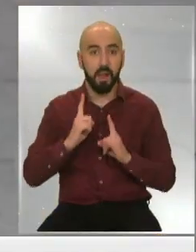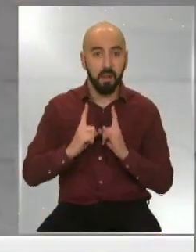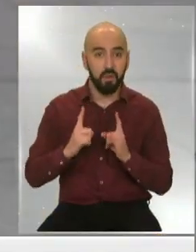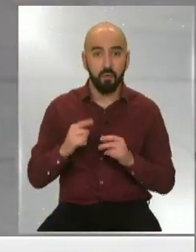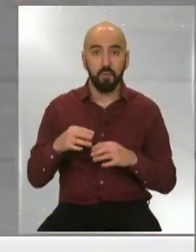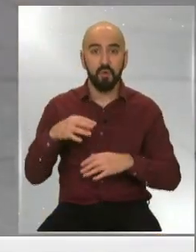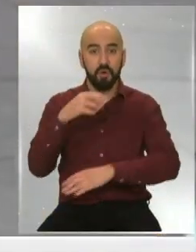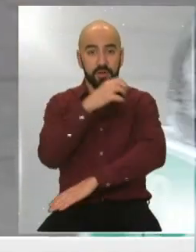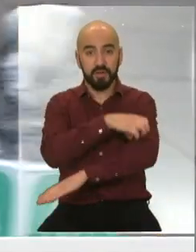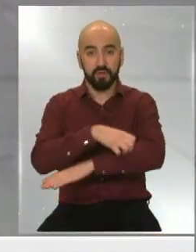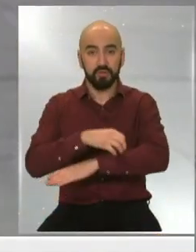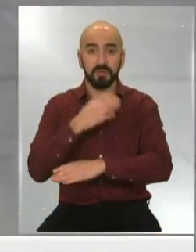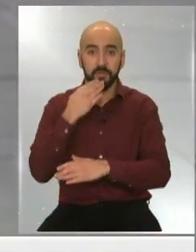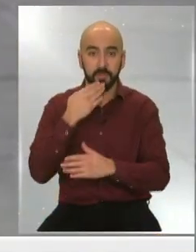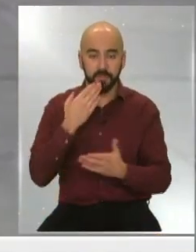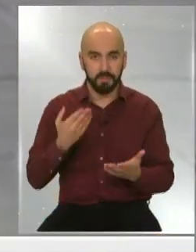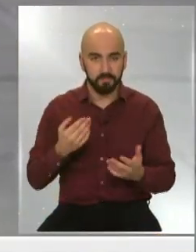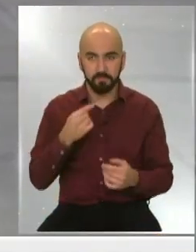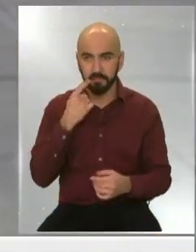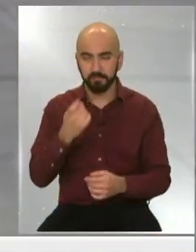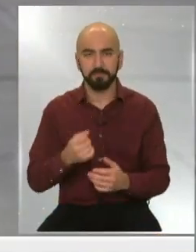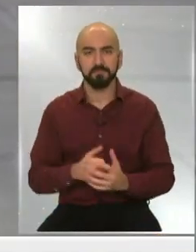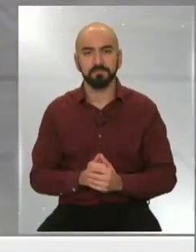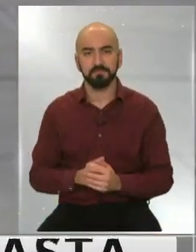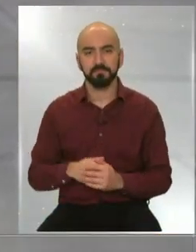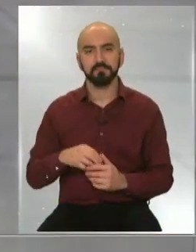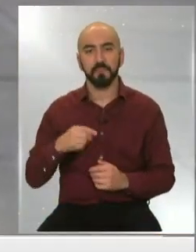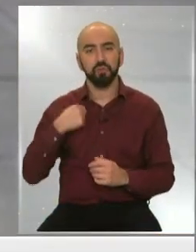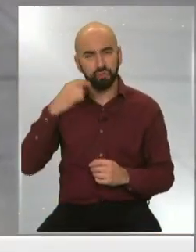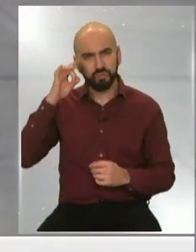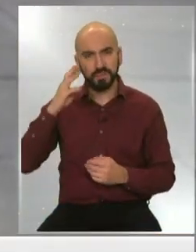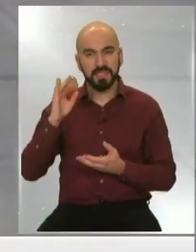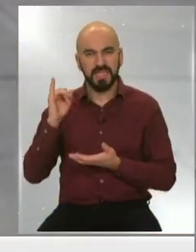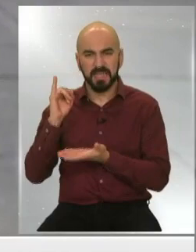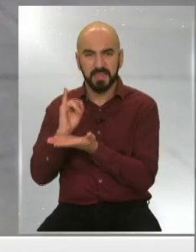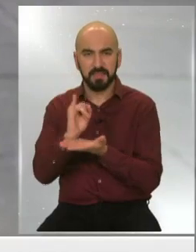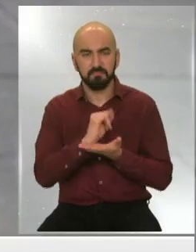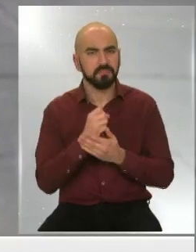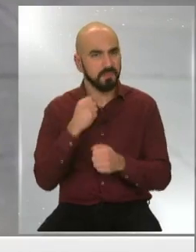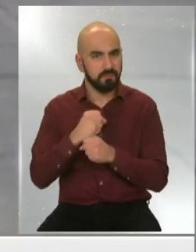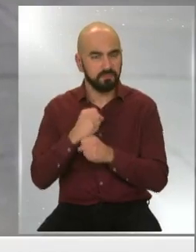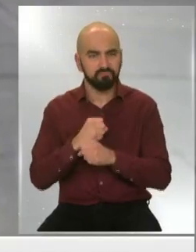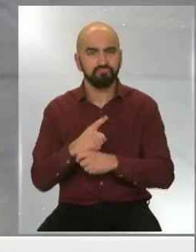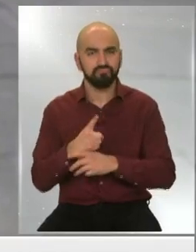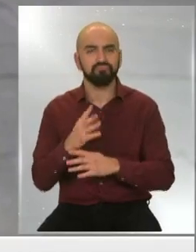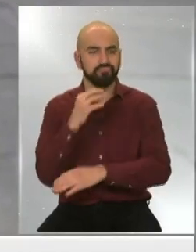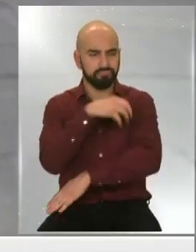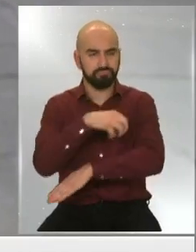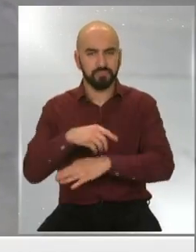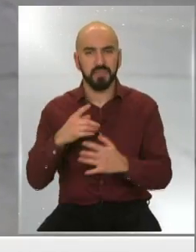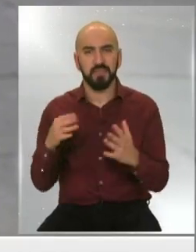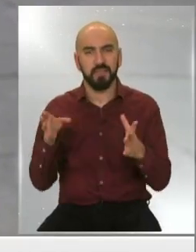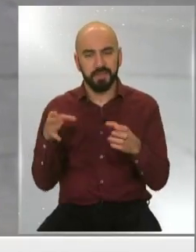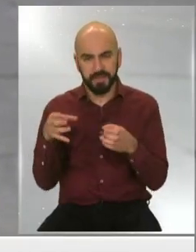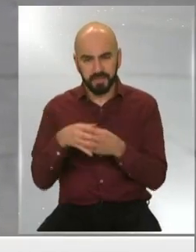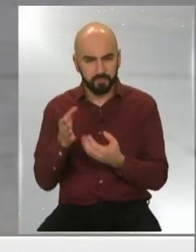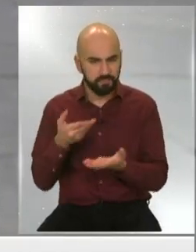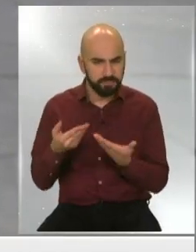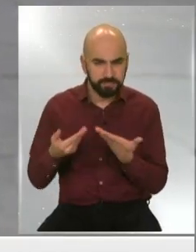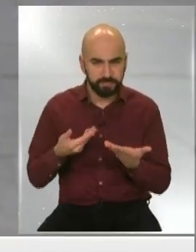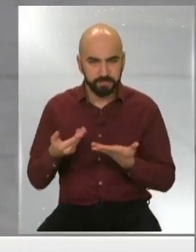regiones que también están preocupadas por esta situación. Sí, yo sé que los intendentes están trabajando con sus equipos, con mucha dureza, desde